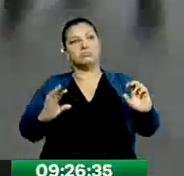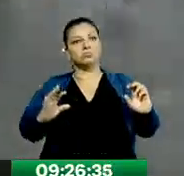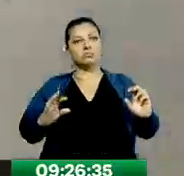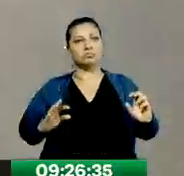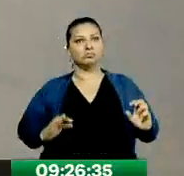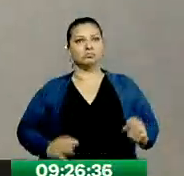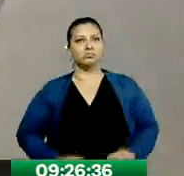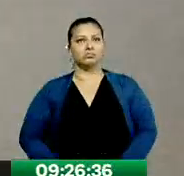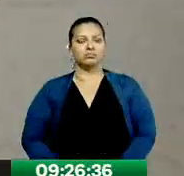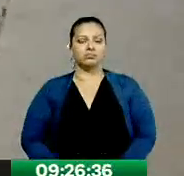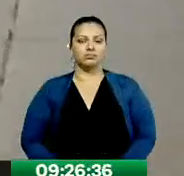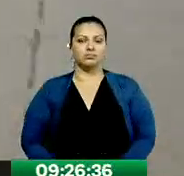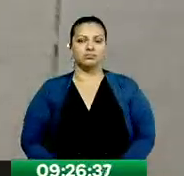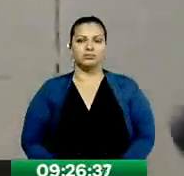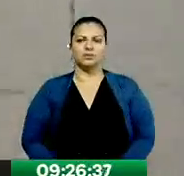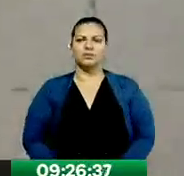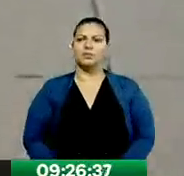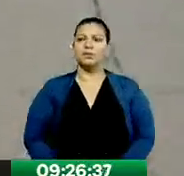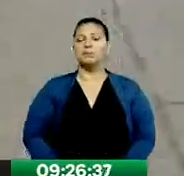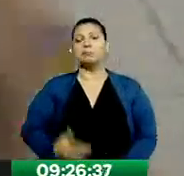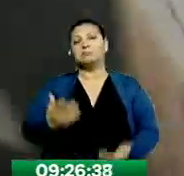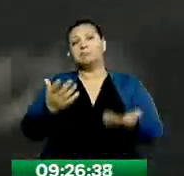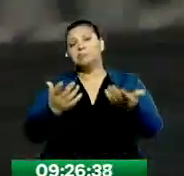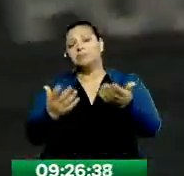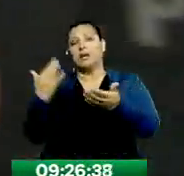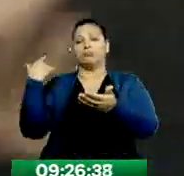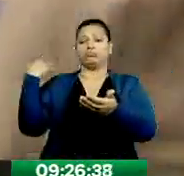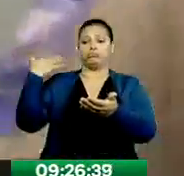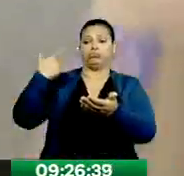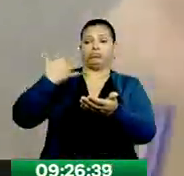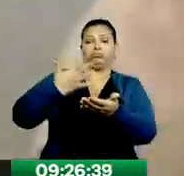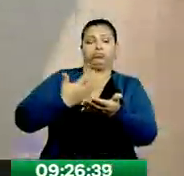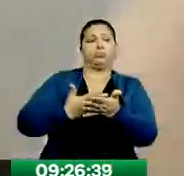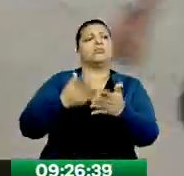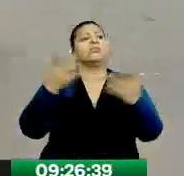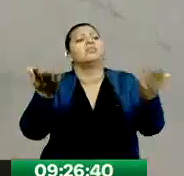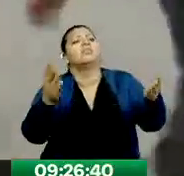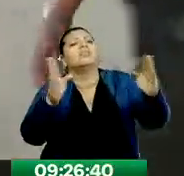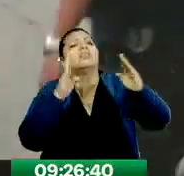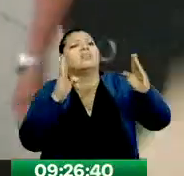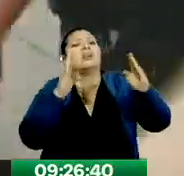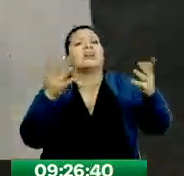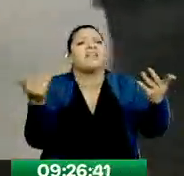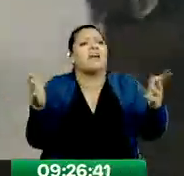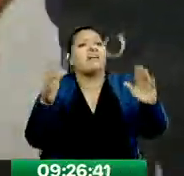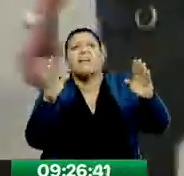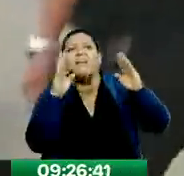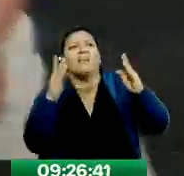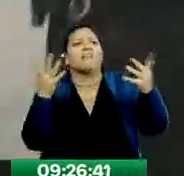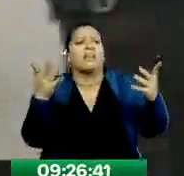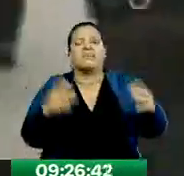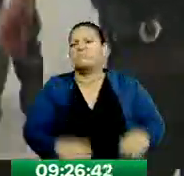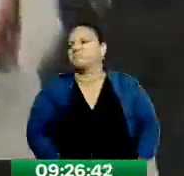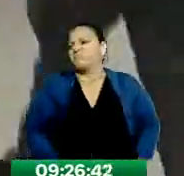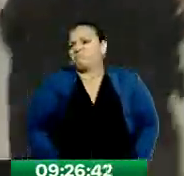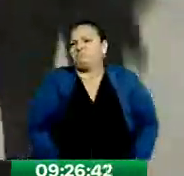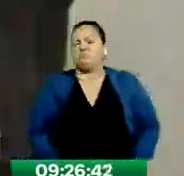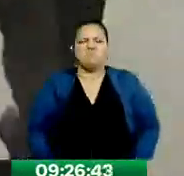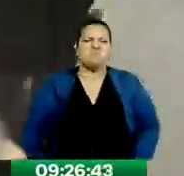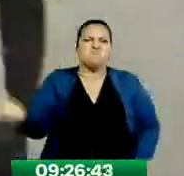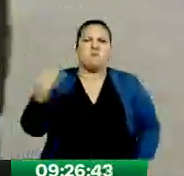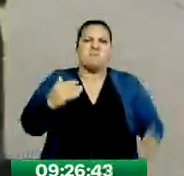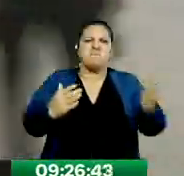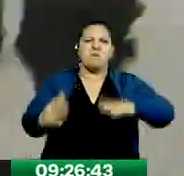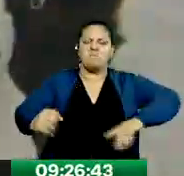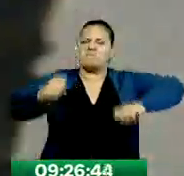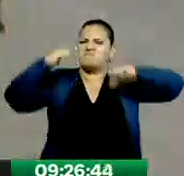Al extremo ya. Claro, ya, o sea, ya se cansaron de pedir y no les toman en cuenta sus reclamos, sus peticiones. Entonces como